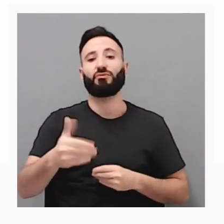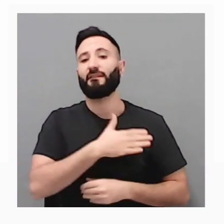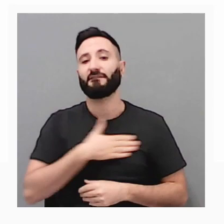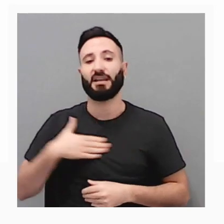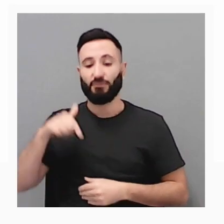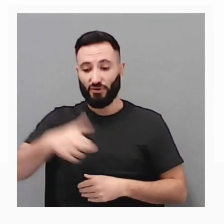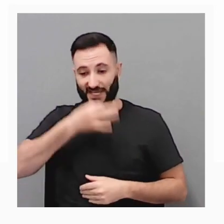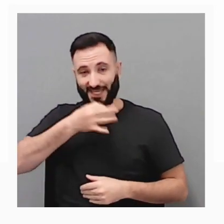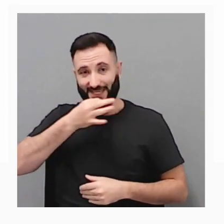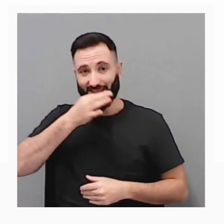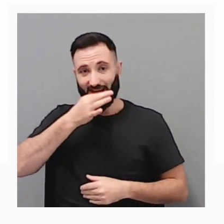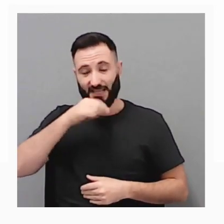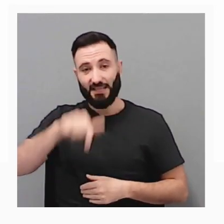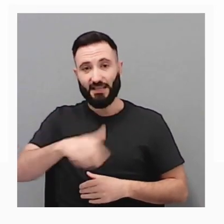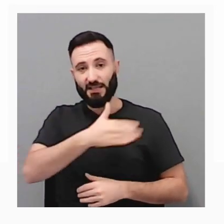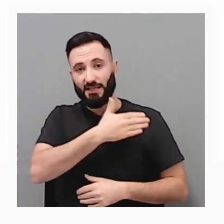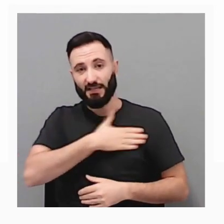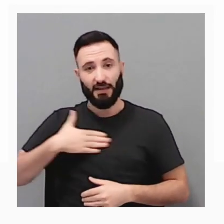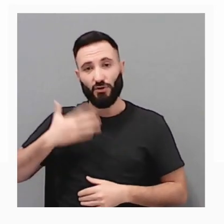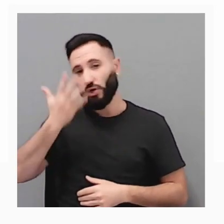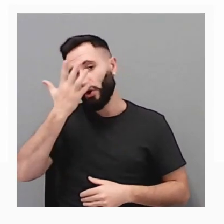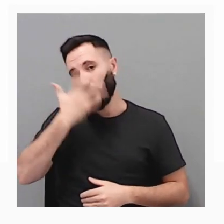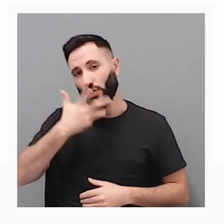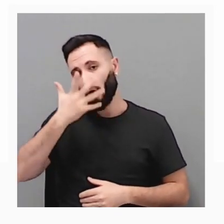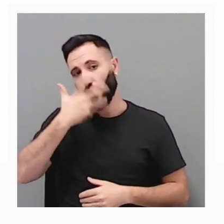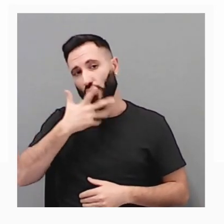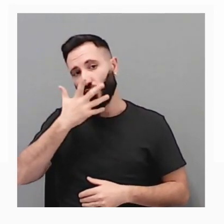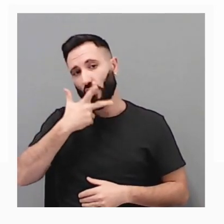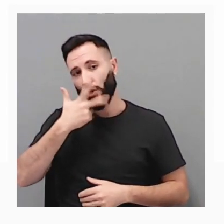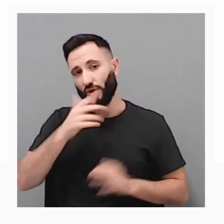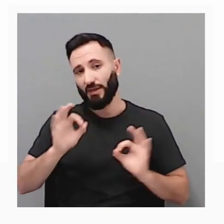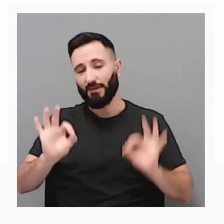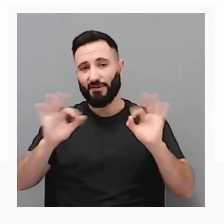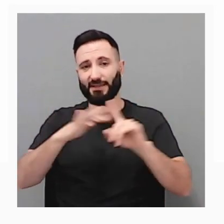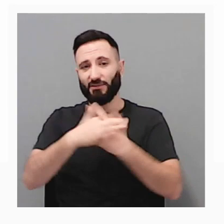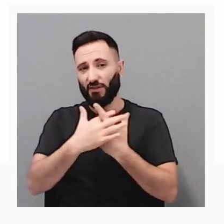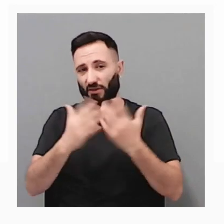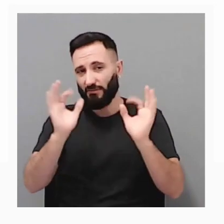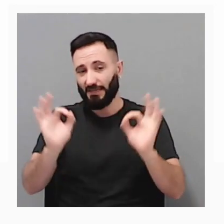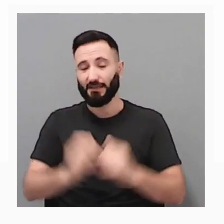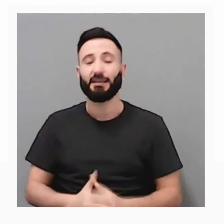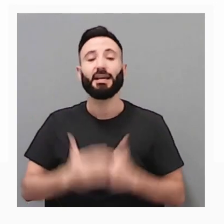de reconocerlas, aceptarlas y celebrarlas. Muchas gracias.